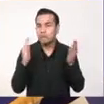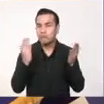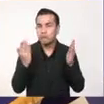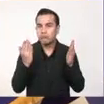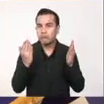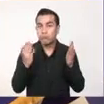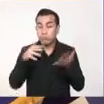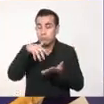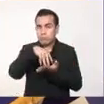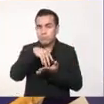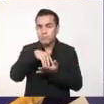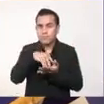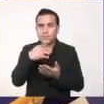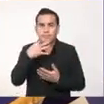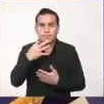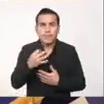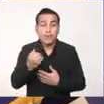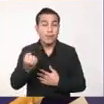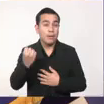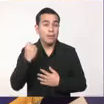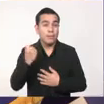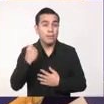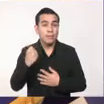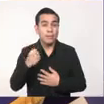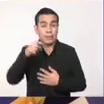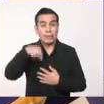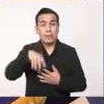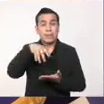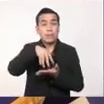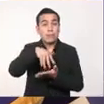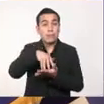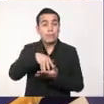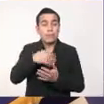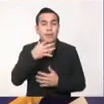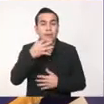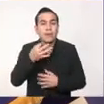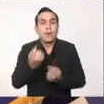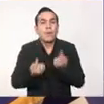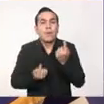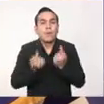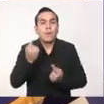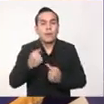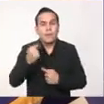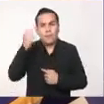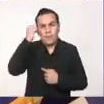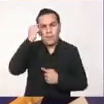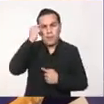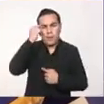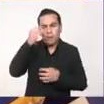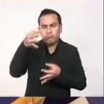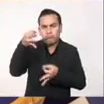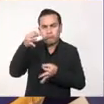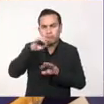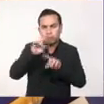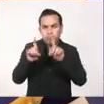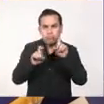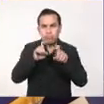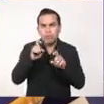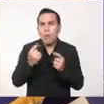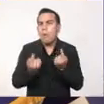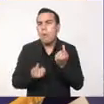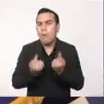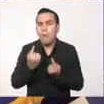población. Porque es lo que más nos importa a nuestros pueblos, ¿no? O, si no creen en las encuestas, vámonos a la